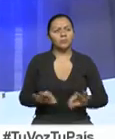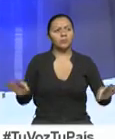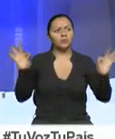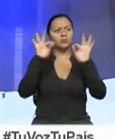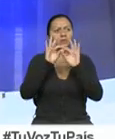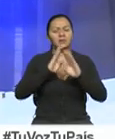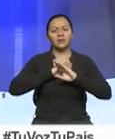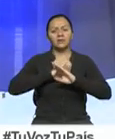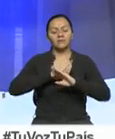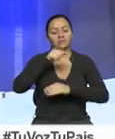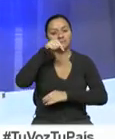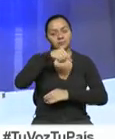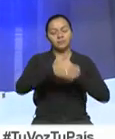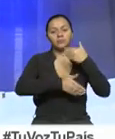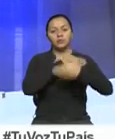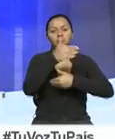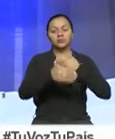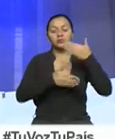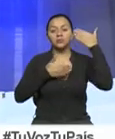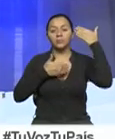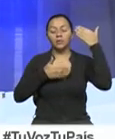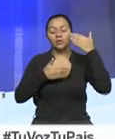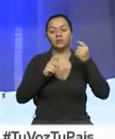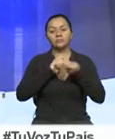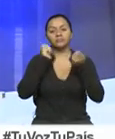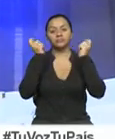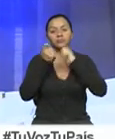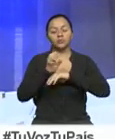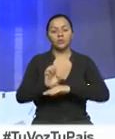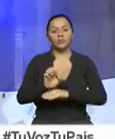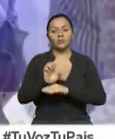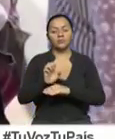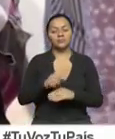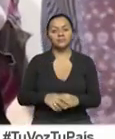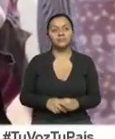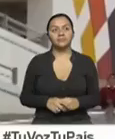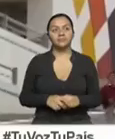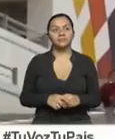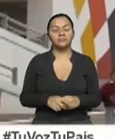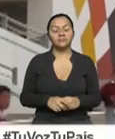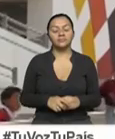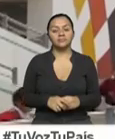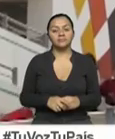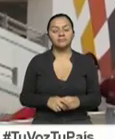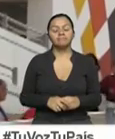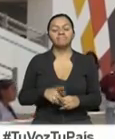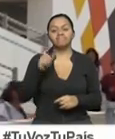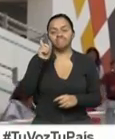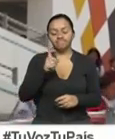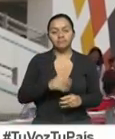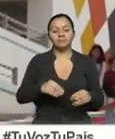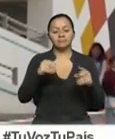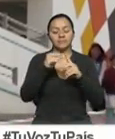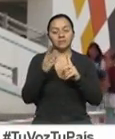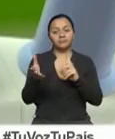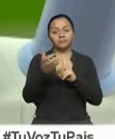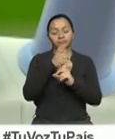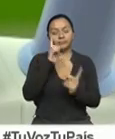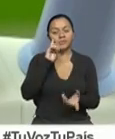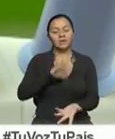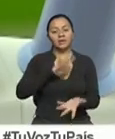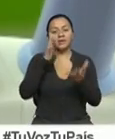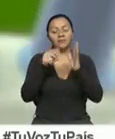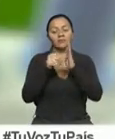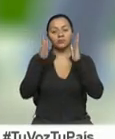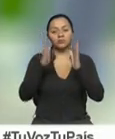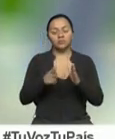la defensa de este proceso político que ha cambiado al Ecuador. Profundizar y radicalizar los logros de la Revolución Ciudadana